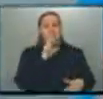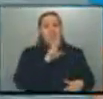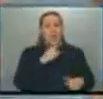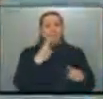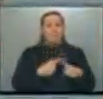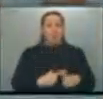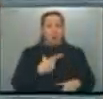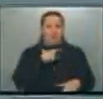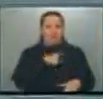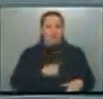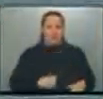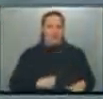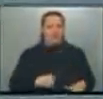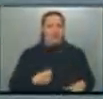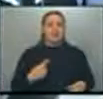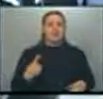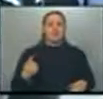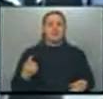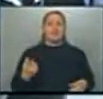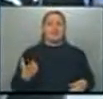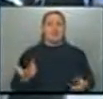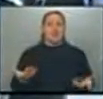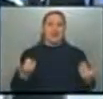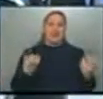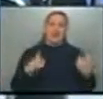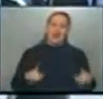escote en la Eurocopa. Qué raro.